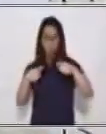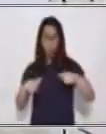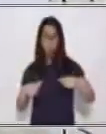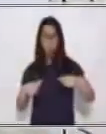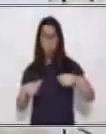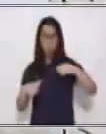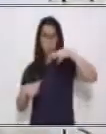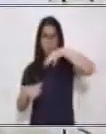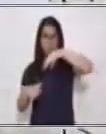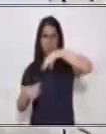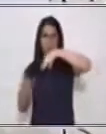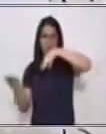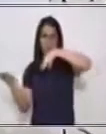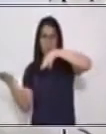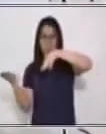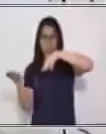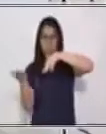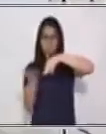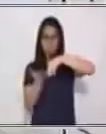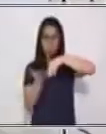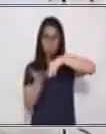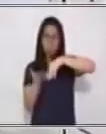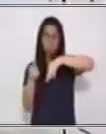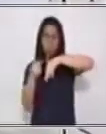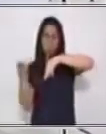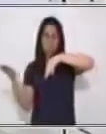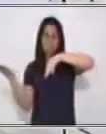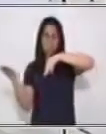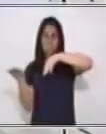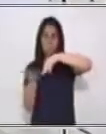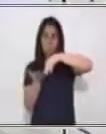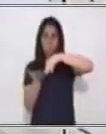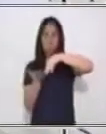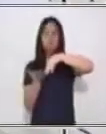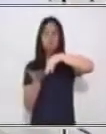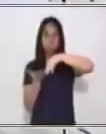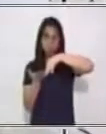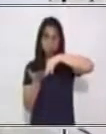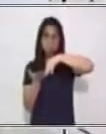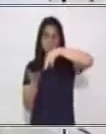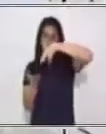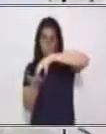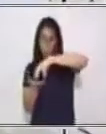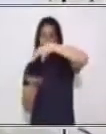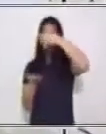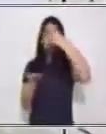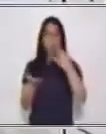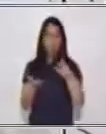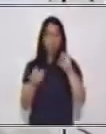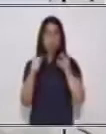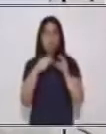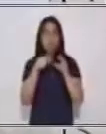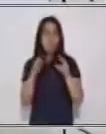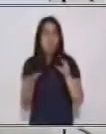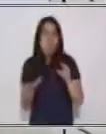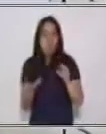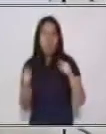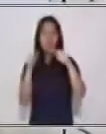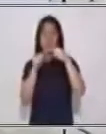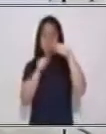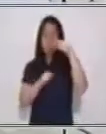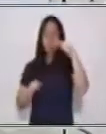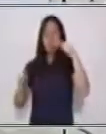horizontal, vamos a tener círculos. El ejemplo que damos acá, entonces vamos a tener